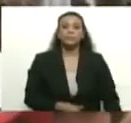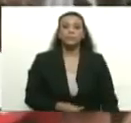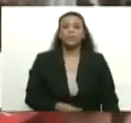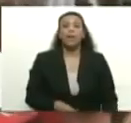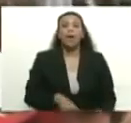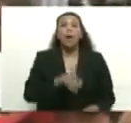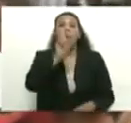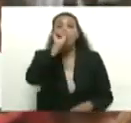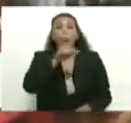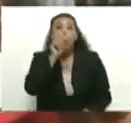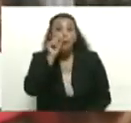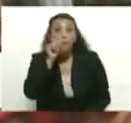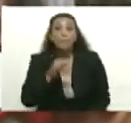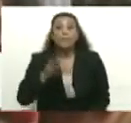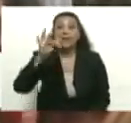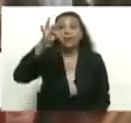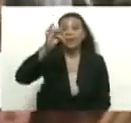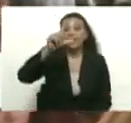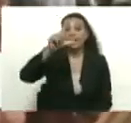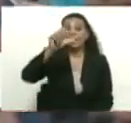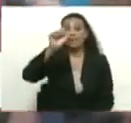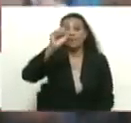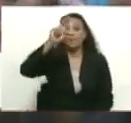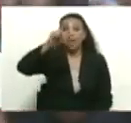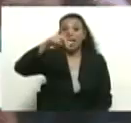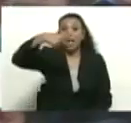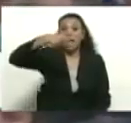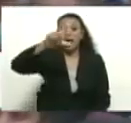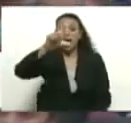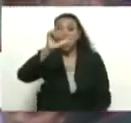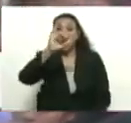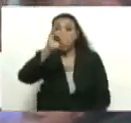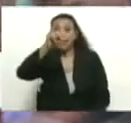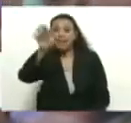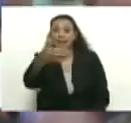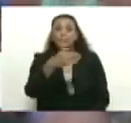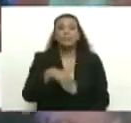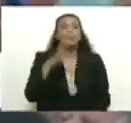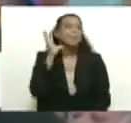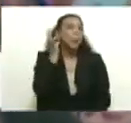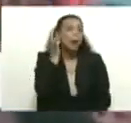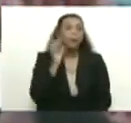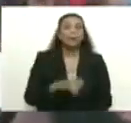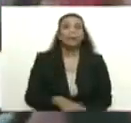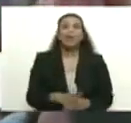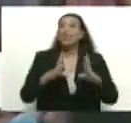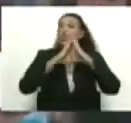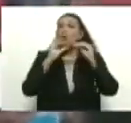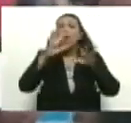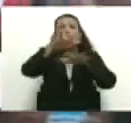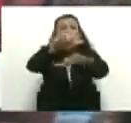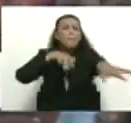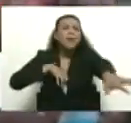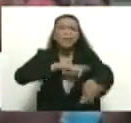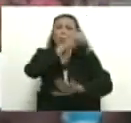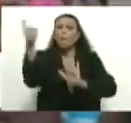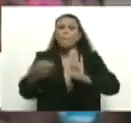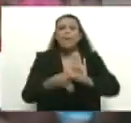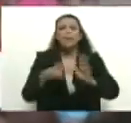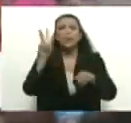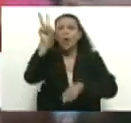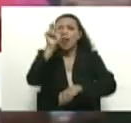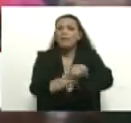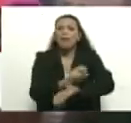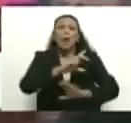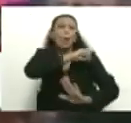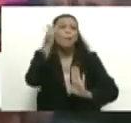Franklin Ramos también está presente. Mayerlin Cedeño. Aquí está La Vega. Aquí está